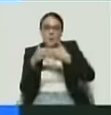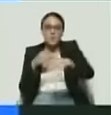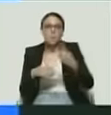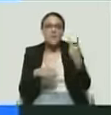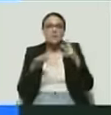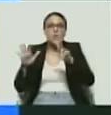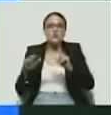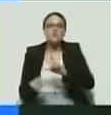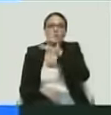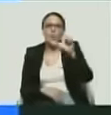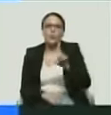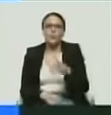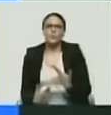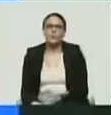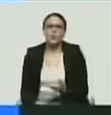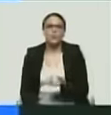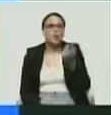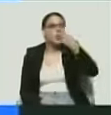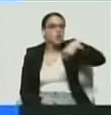Guanipa, ¿quieren hacer fraude?